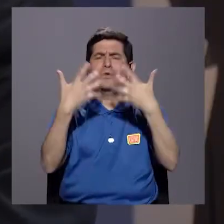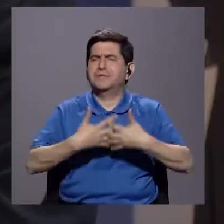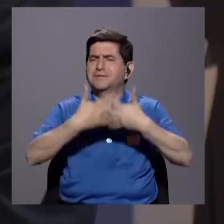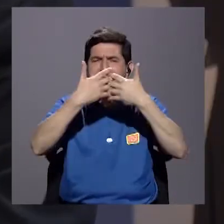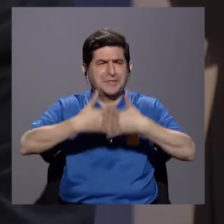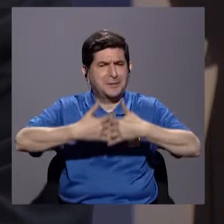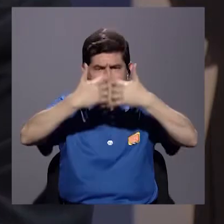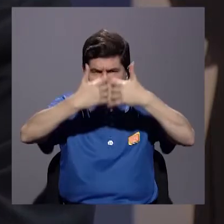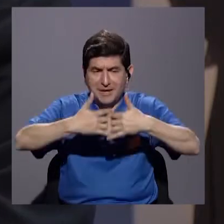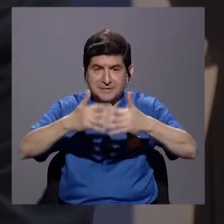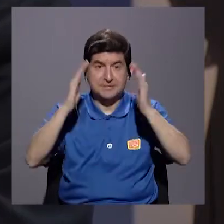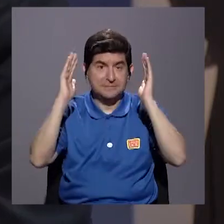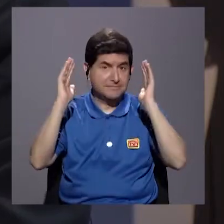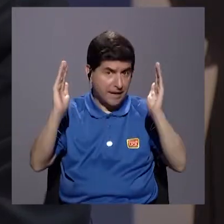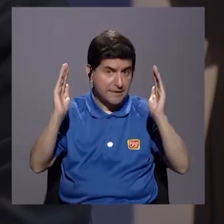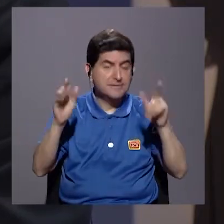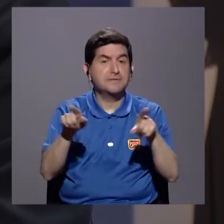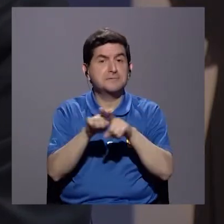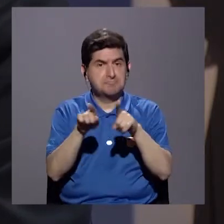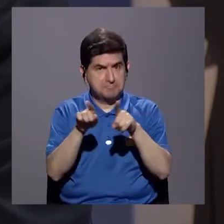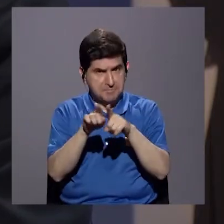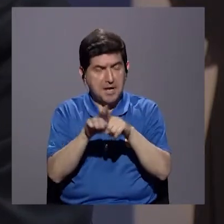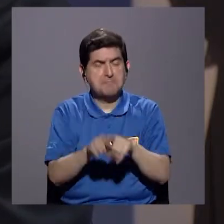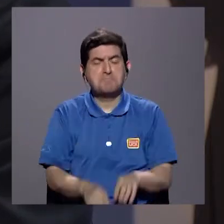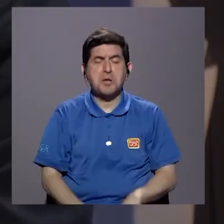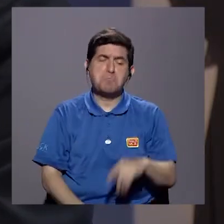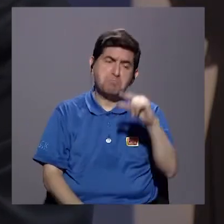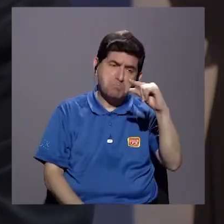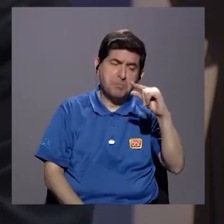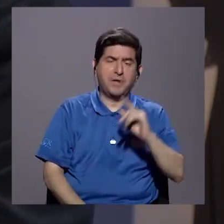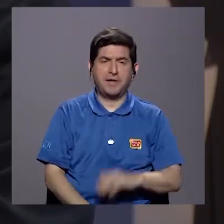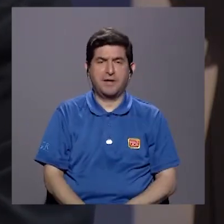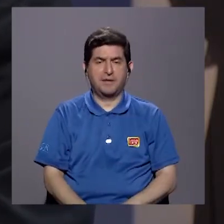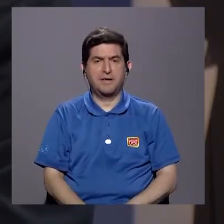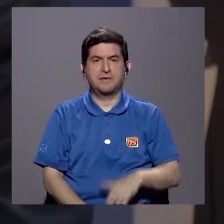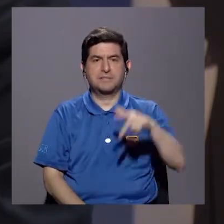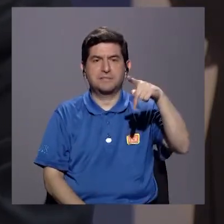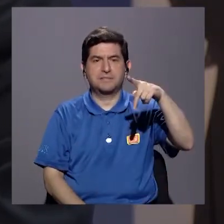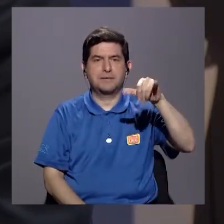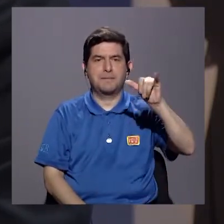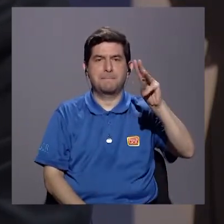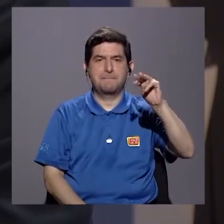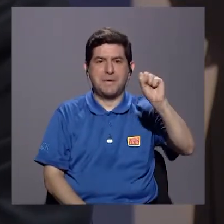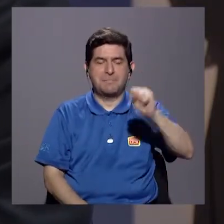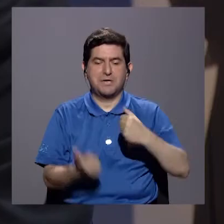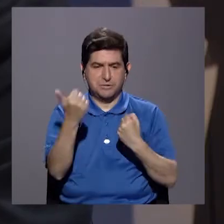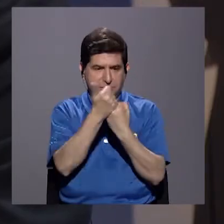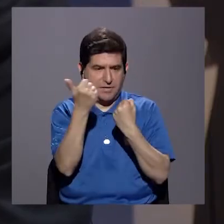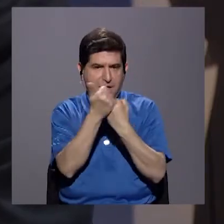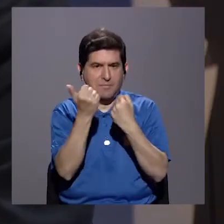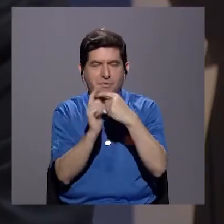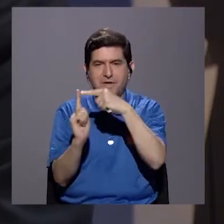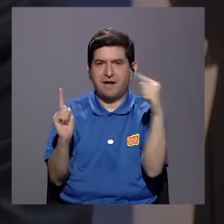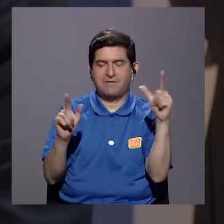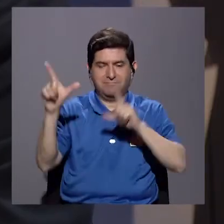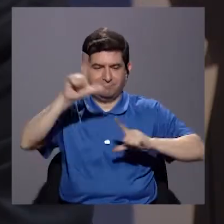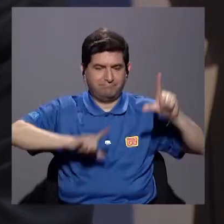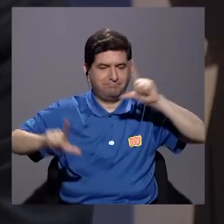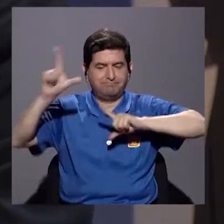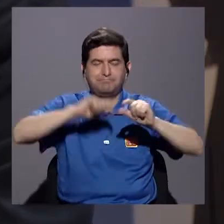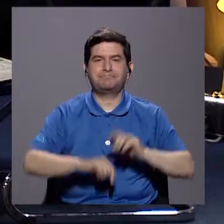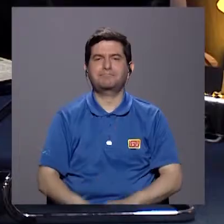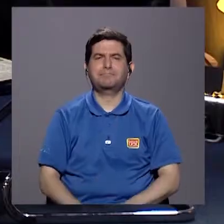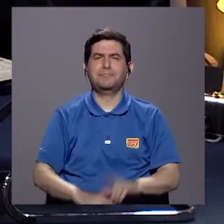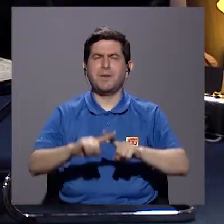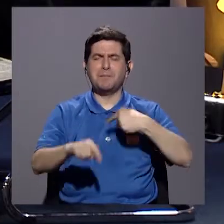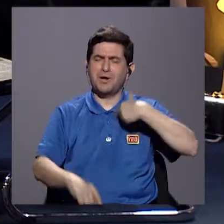empresas grandes y también muy pequeñas, pymes, que las apoyamos desde estos laboratorios. Pero